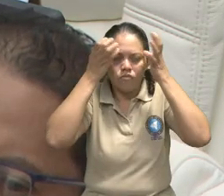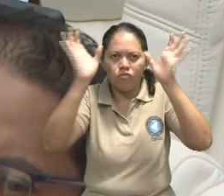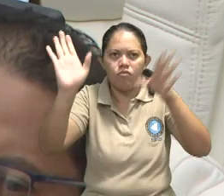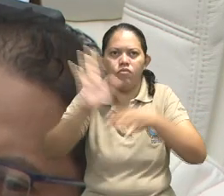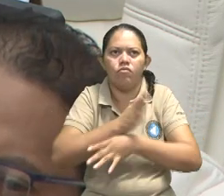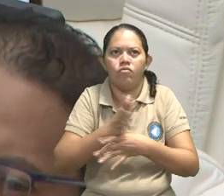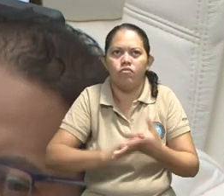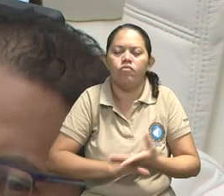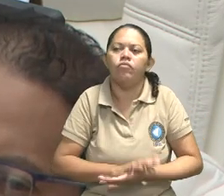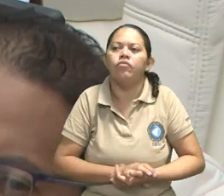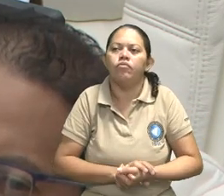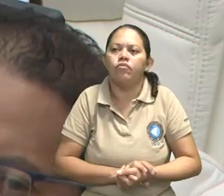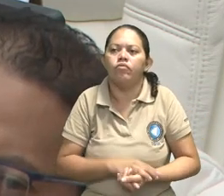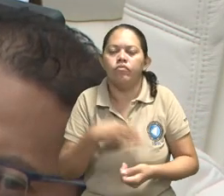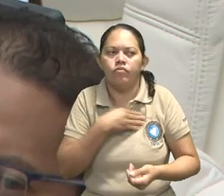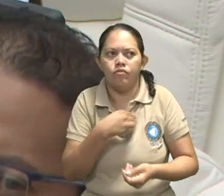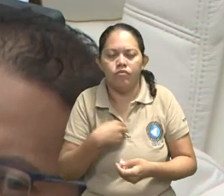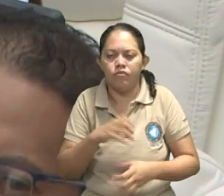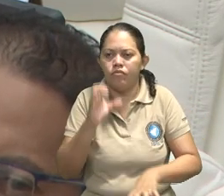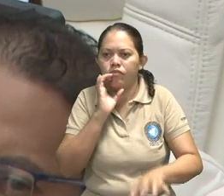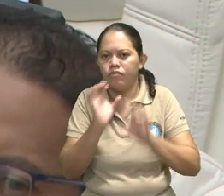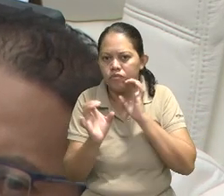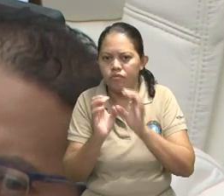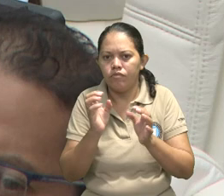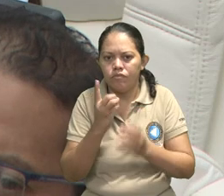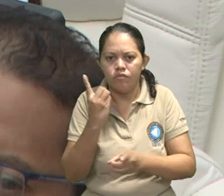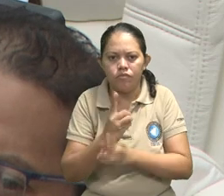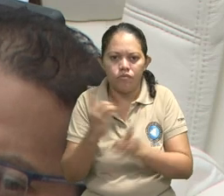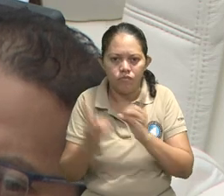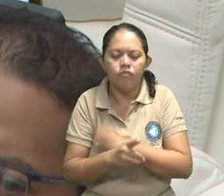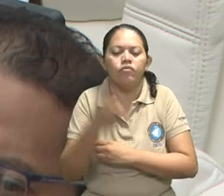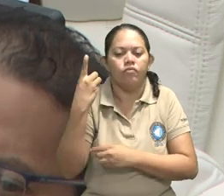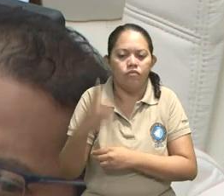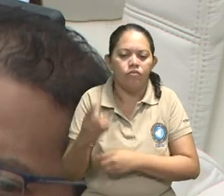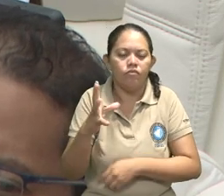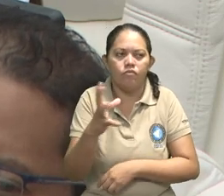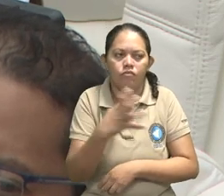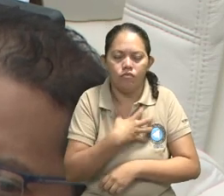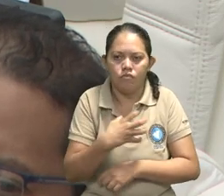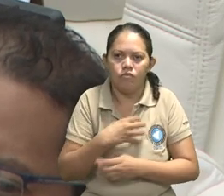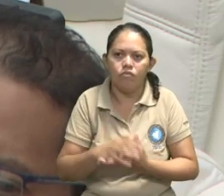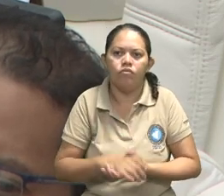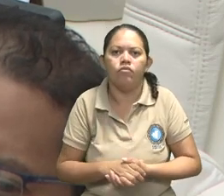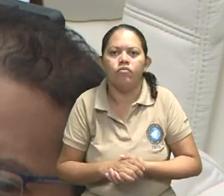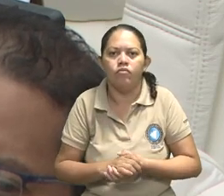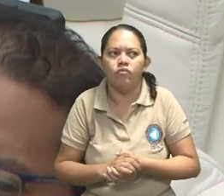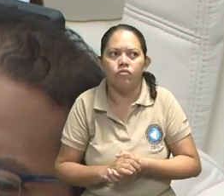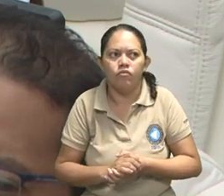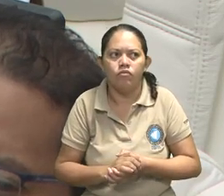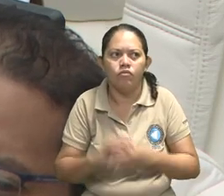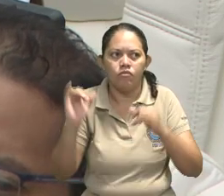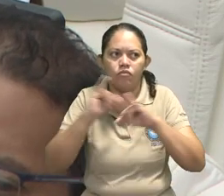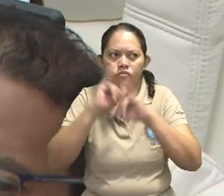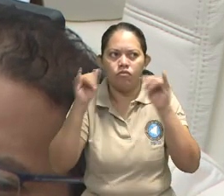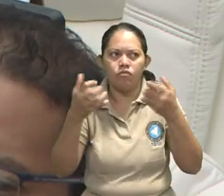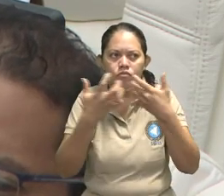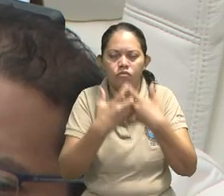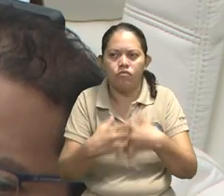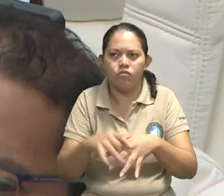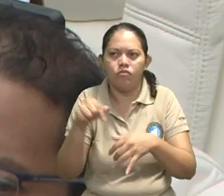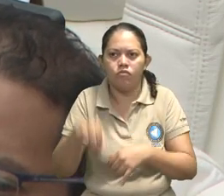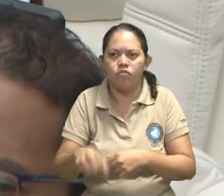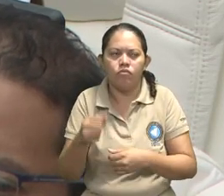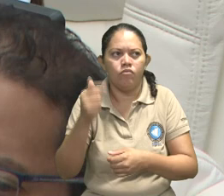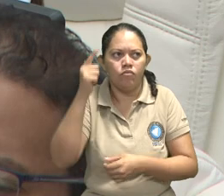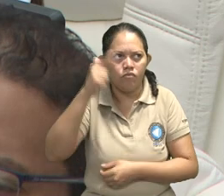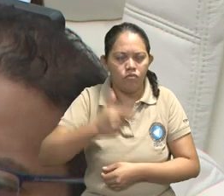de inversión. Acceder a las telecomunicaciones es un derecho reconocido por las Naciones Unidas, por lo cual el Gobierno de